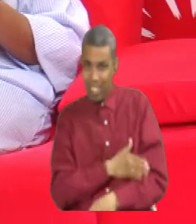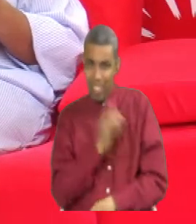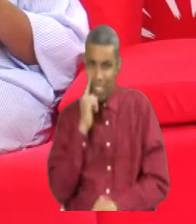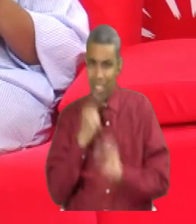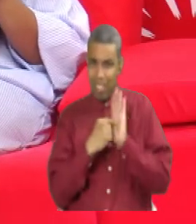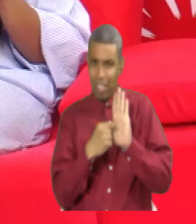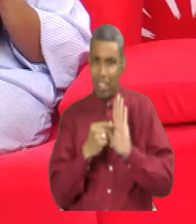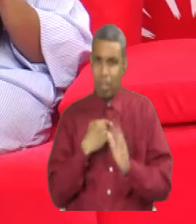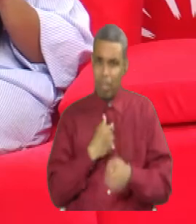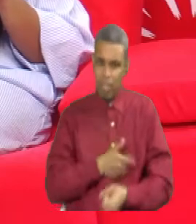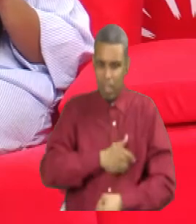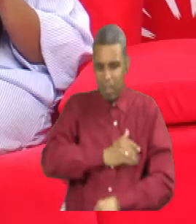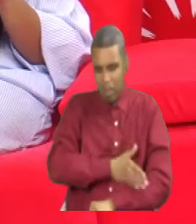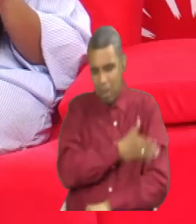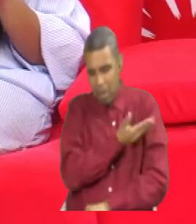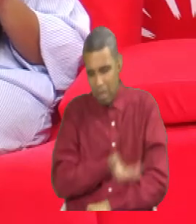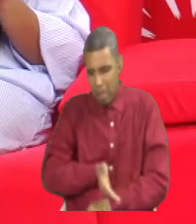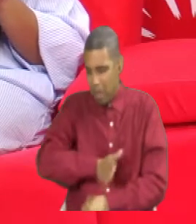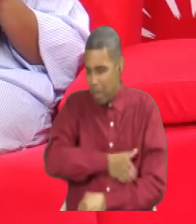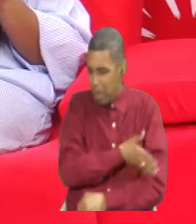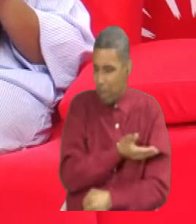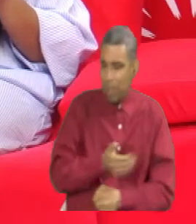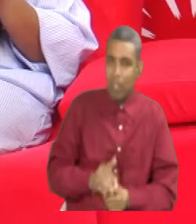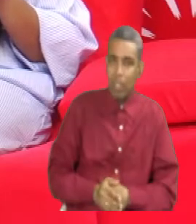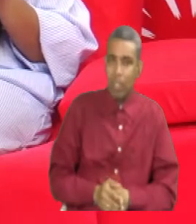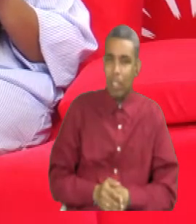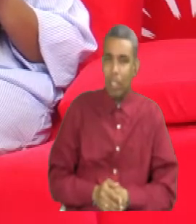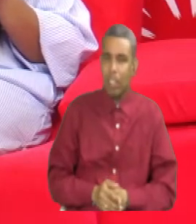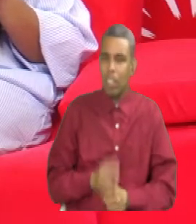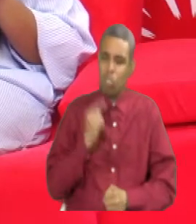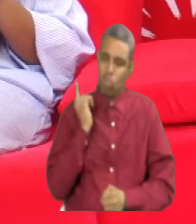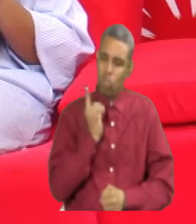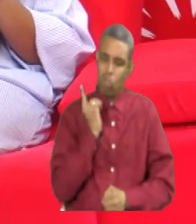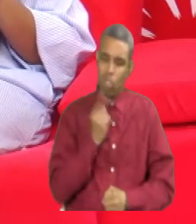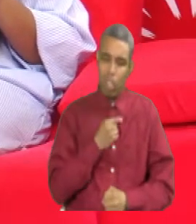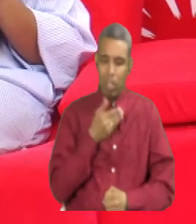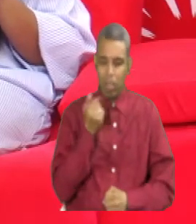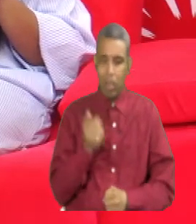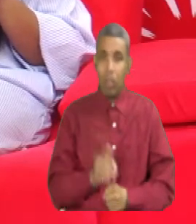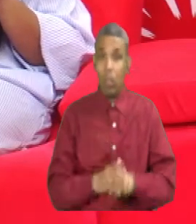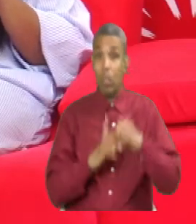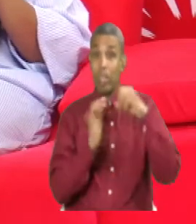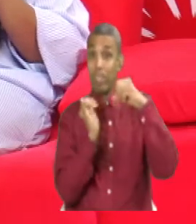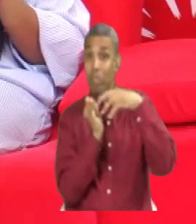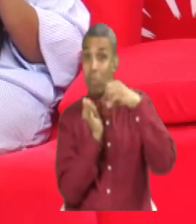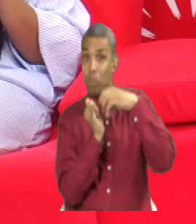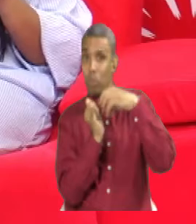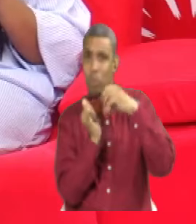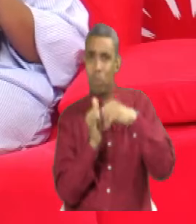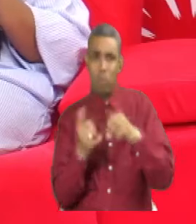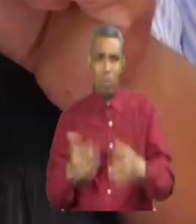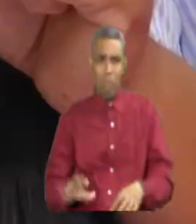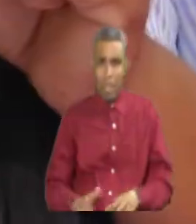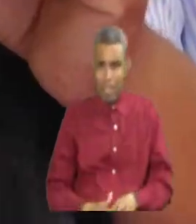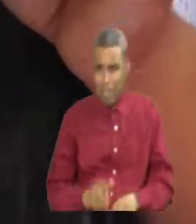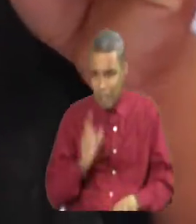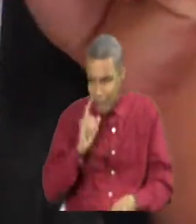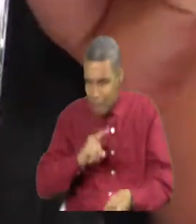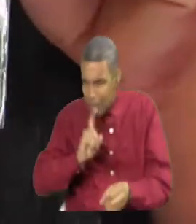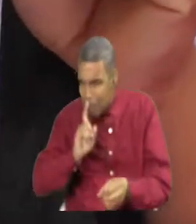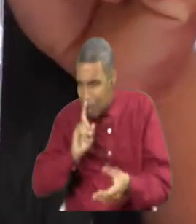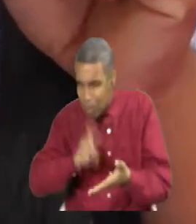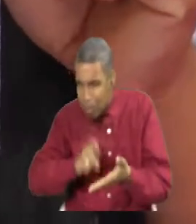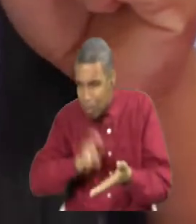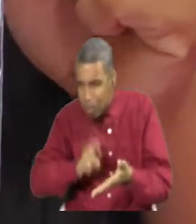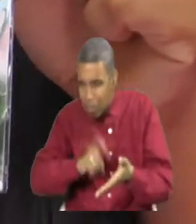minutos que tienen alrededor de 3.600 y punta de reproducciones en YouTube, y ella decía la importancia. De